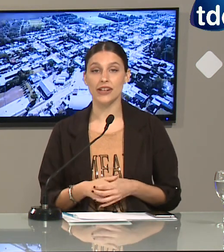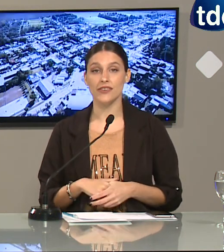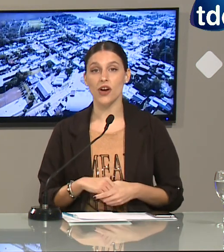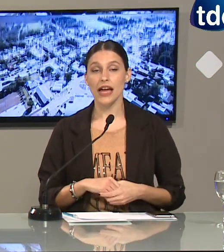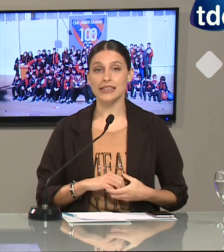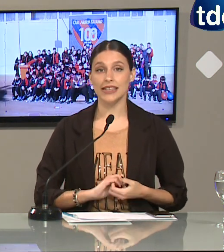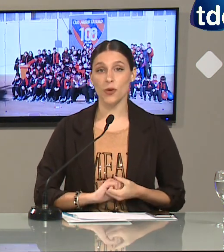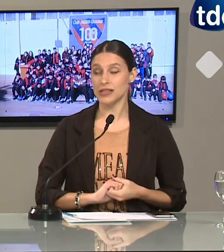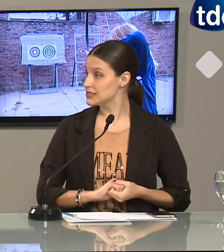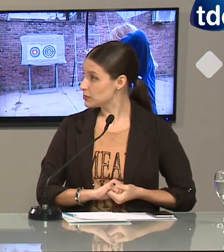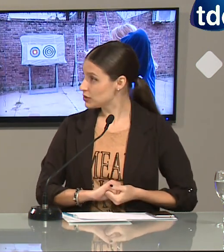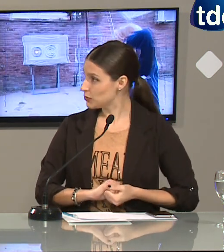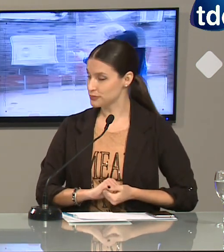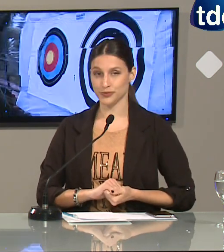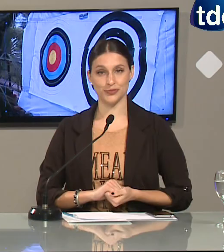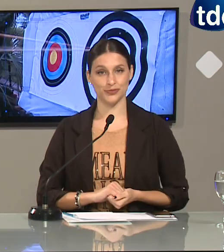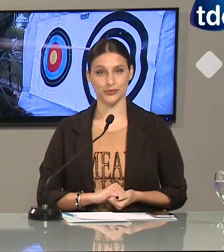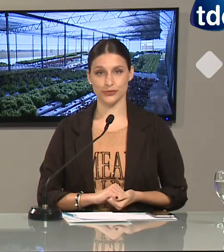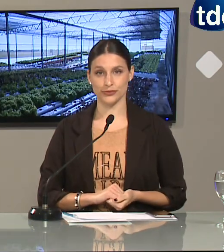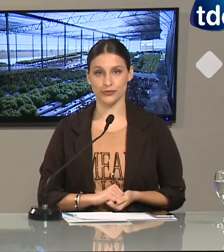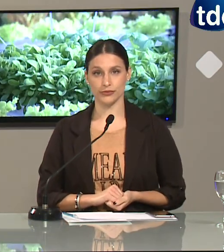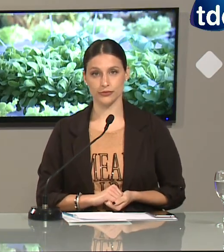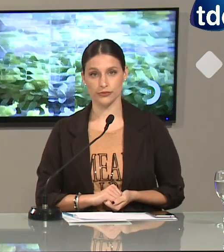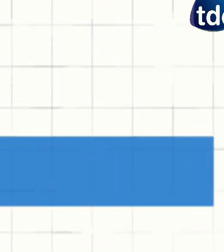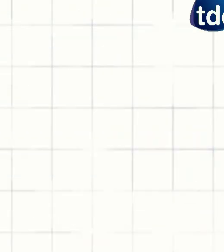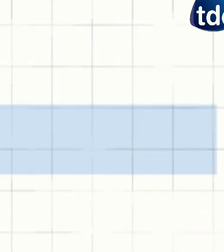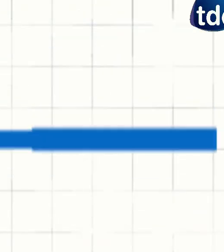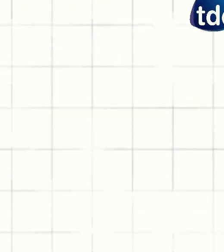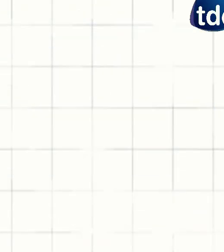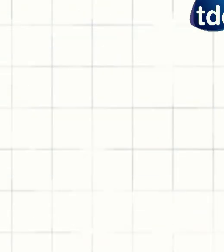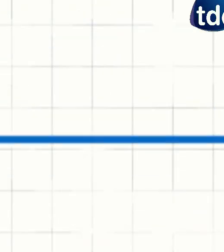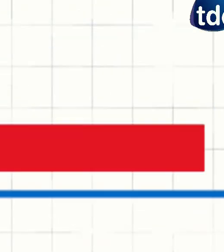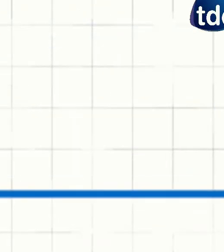van liberando. Así que nos presentamos, Edu. Los títulos.